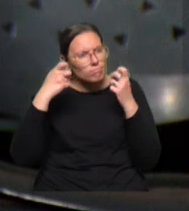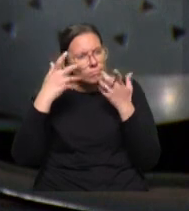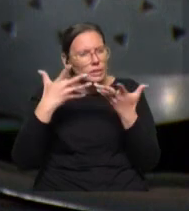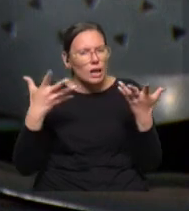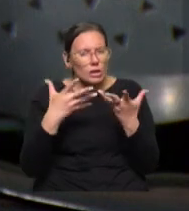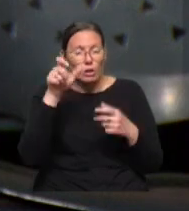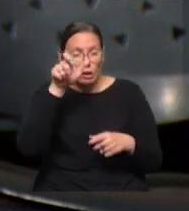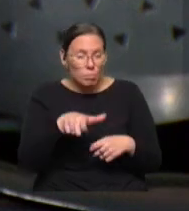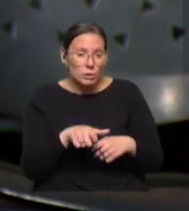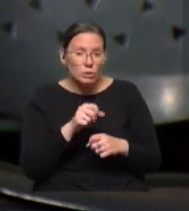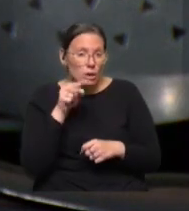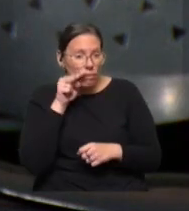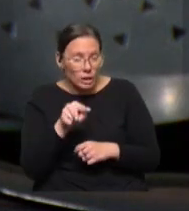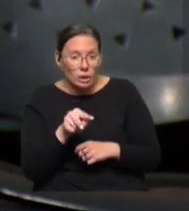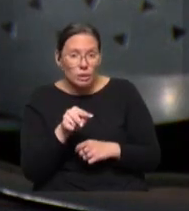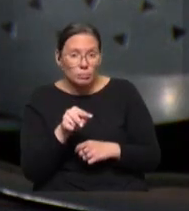al espectador, ¿no?,